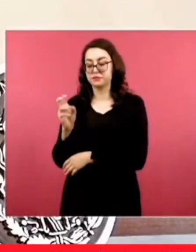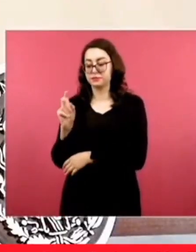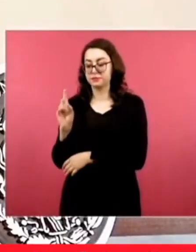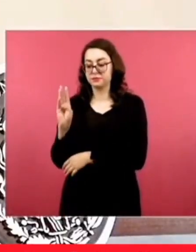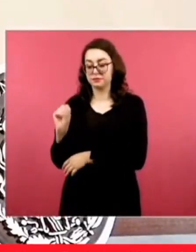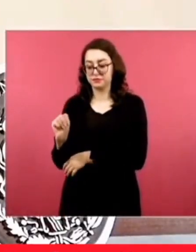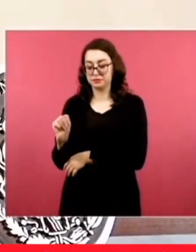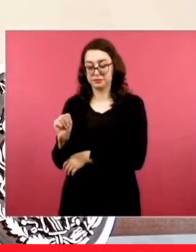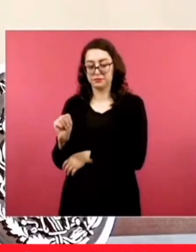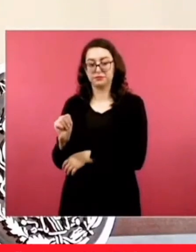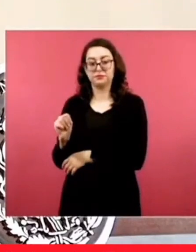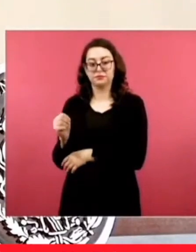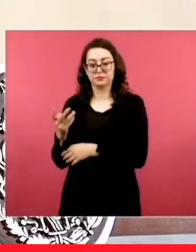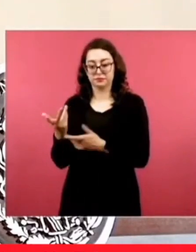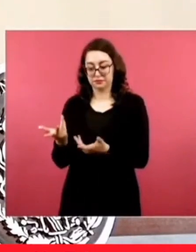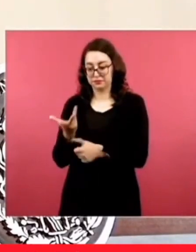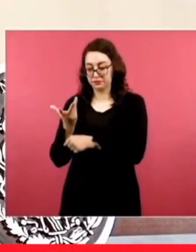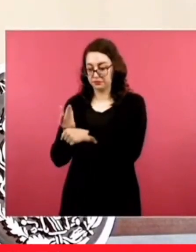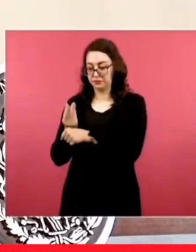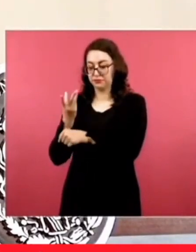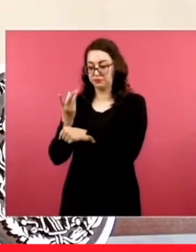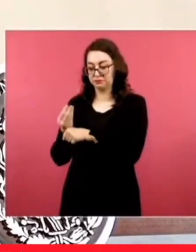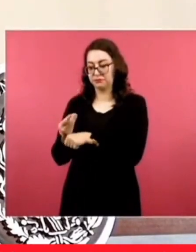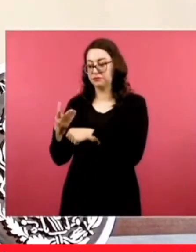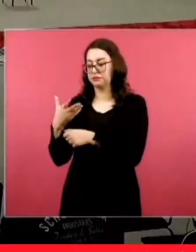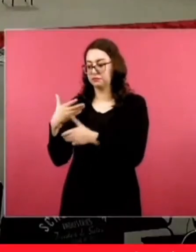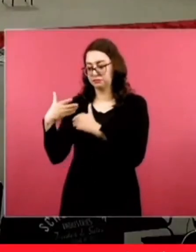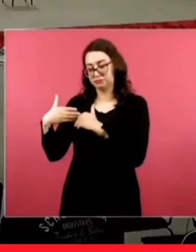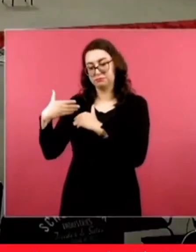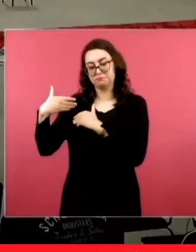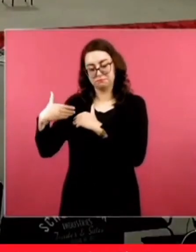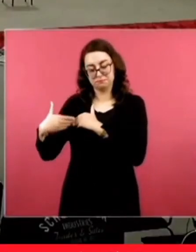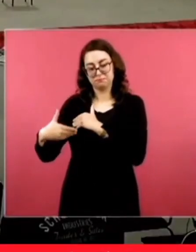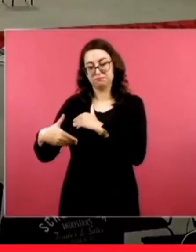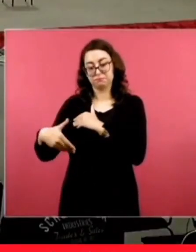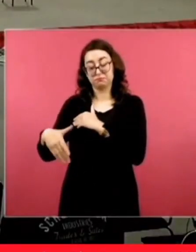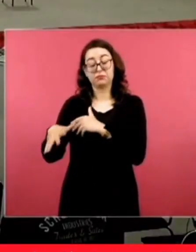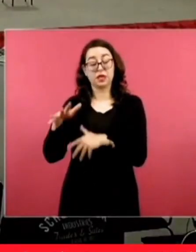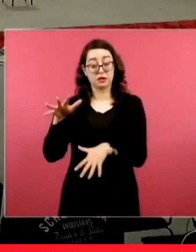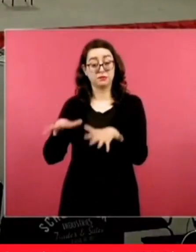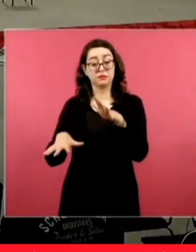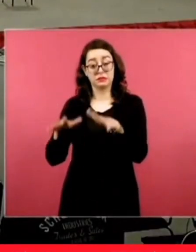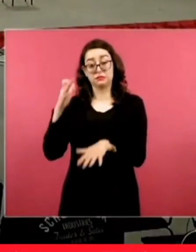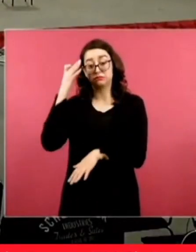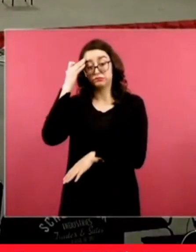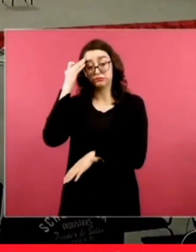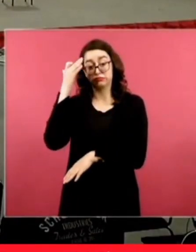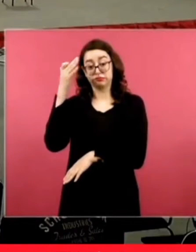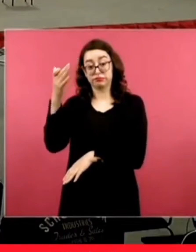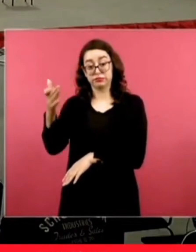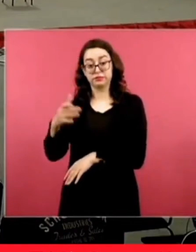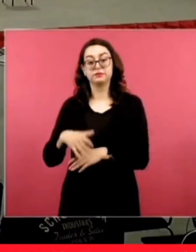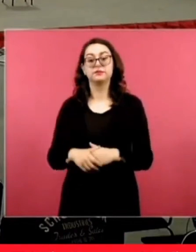1,339. Que o ya fueron restauradas o están en procesos que a veces pueden tardar mucho tiempo.